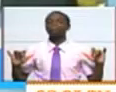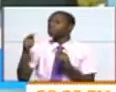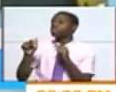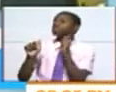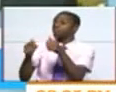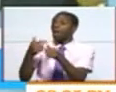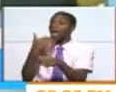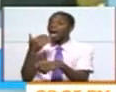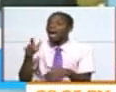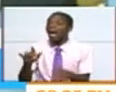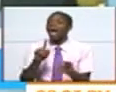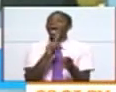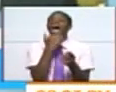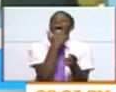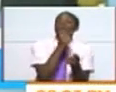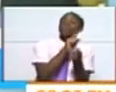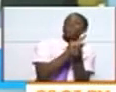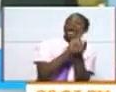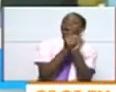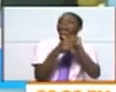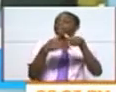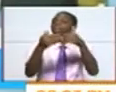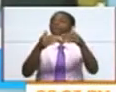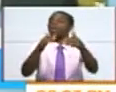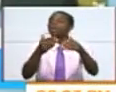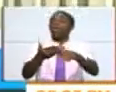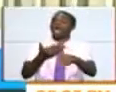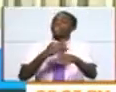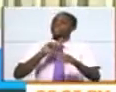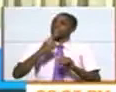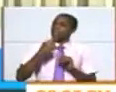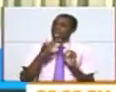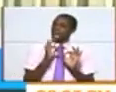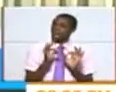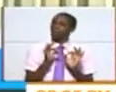No, los cambios planteados. ¿Usted por qué quiere